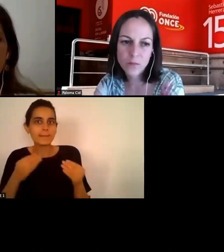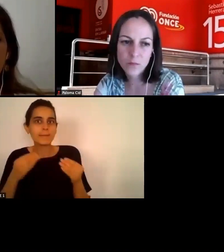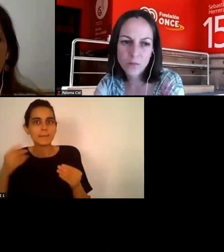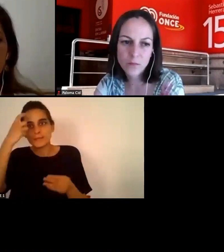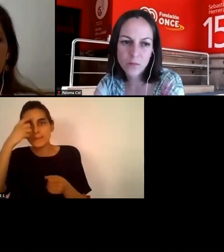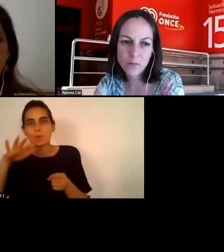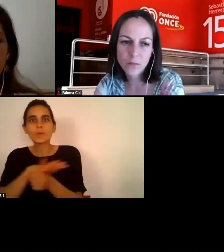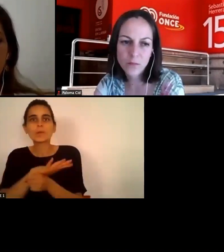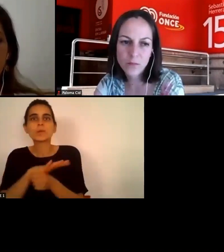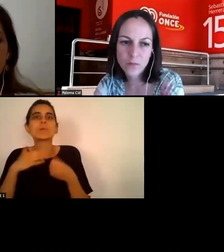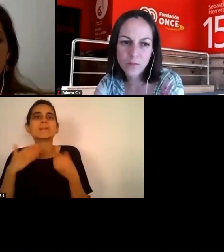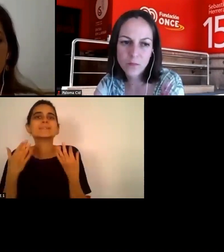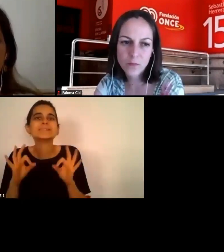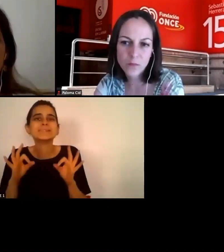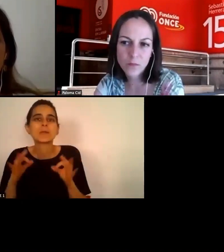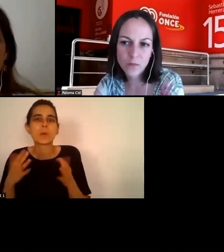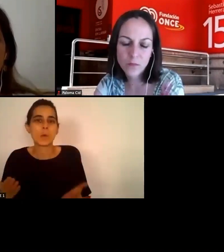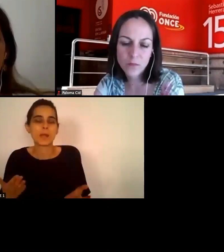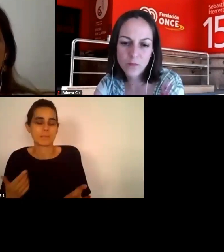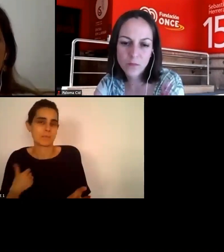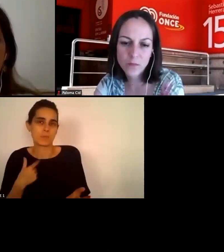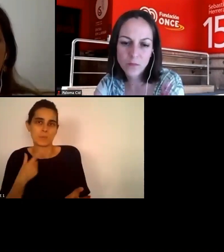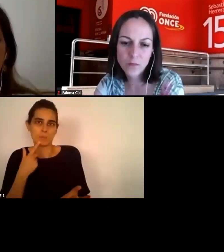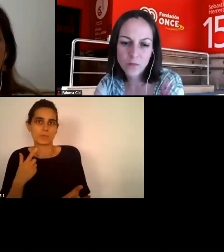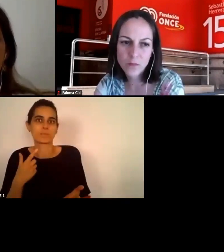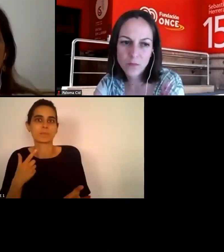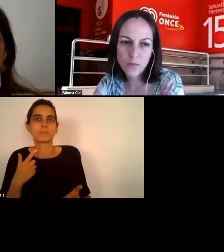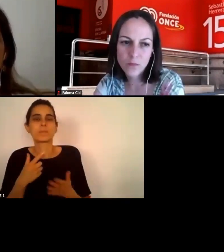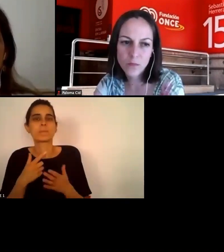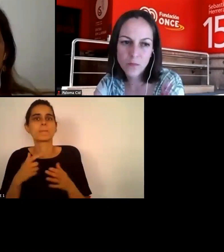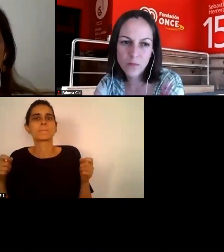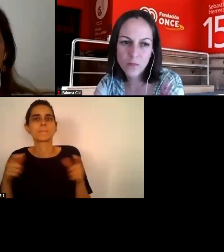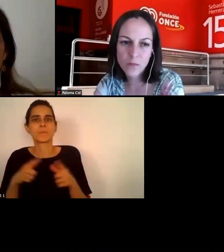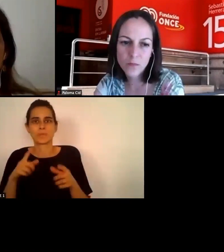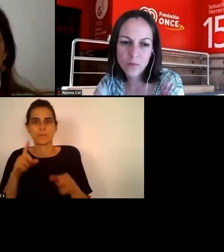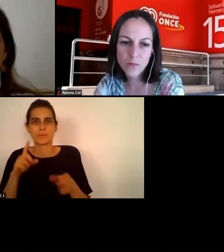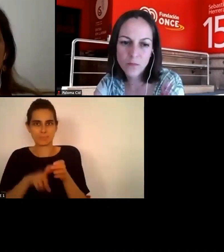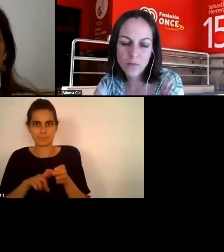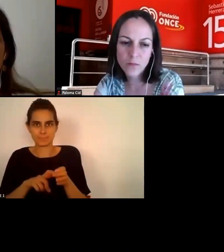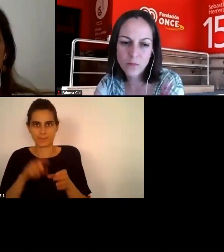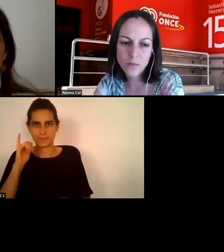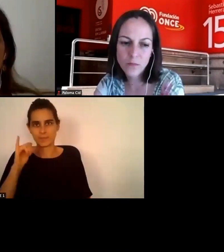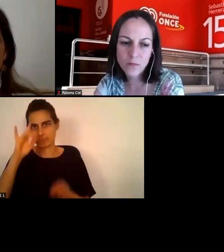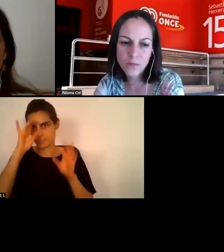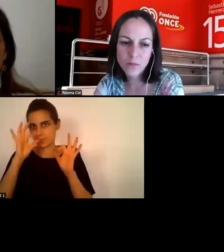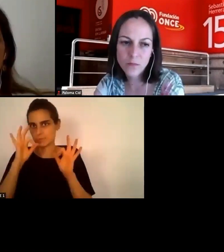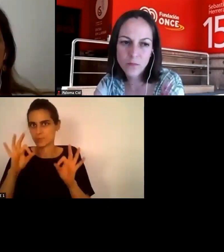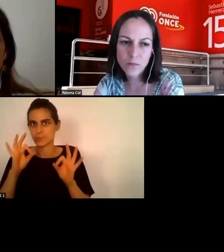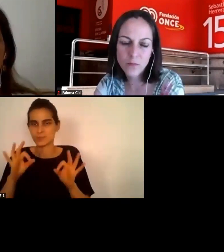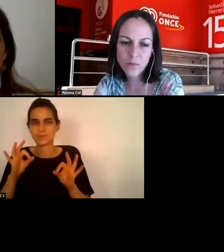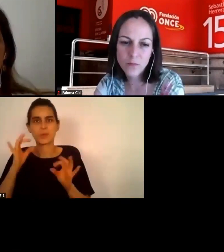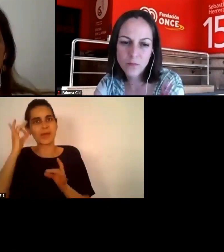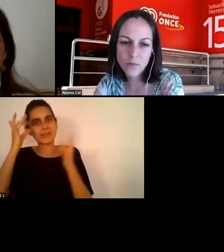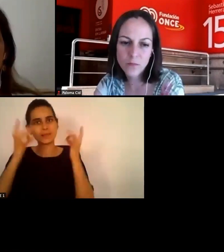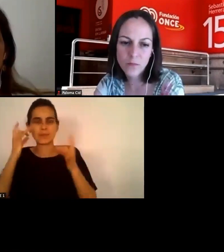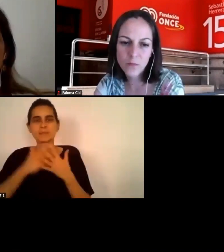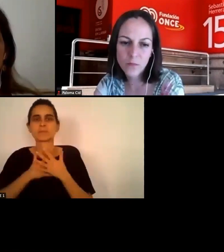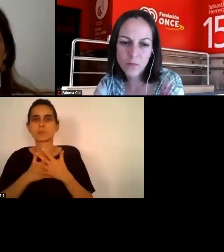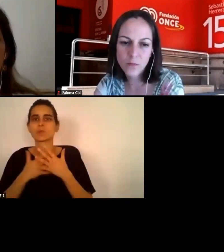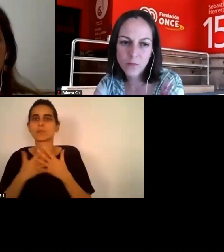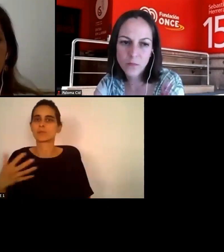tenemos, pero vamos, como digo, tenemos una póliza suscrita y por supuesto todas las actividades de